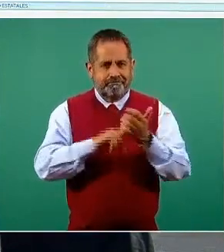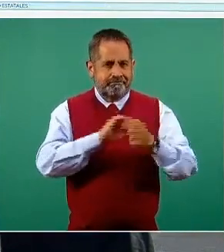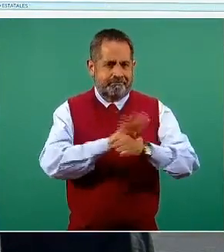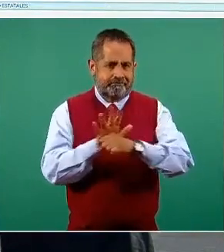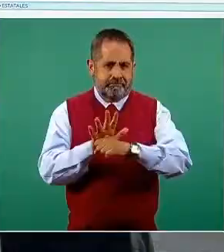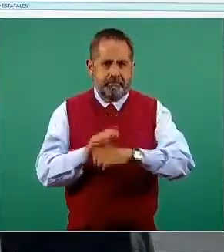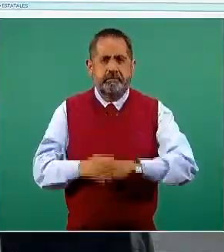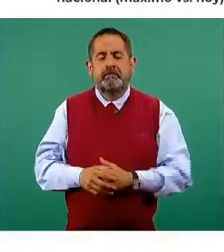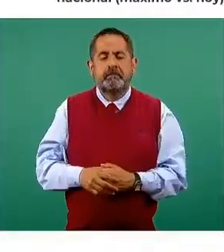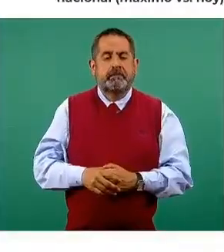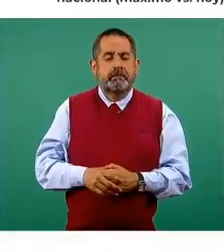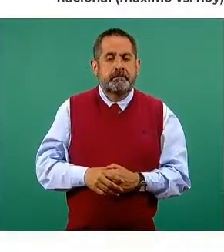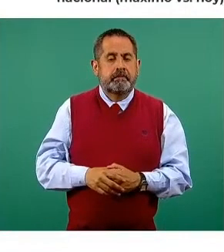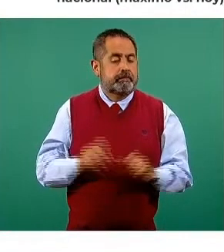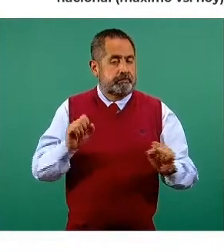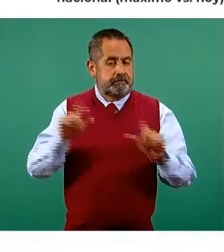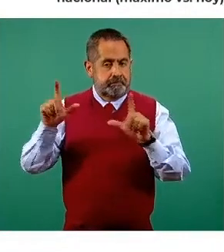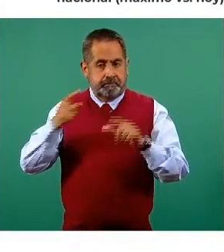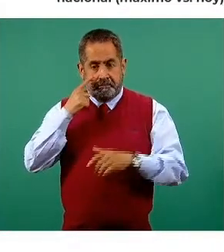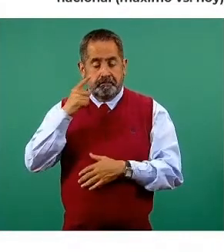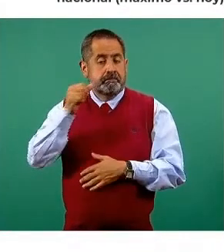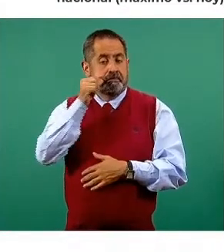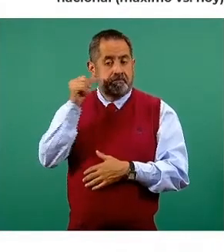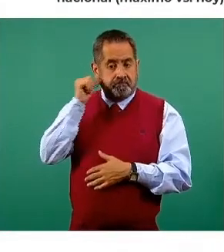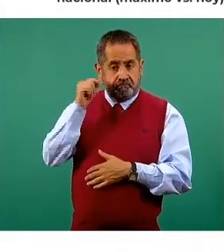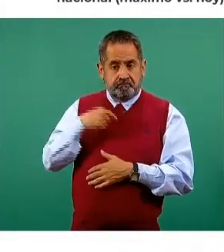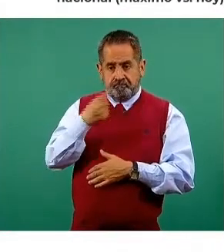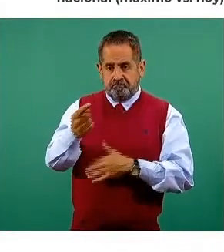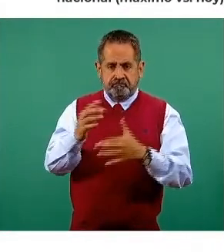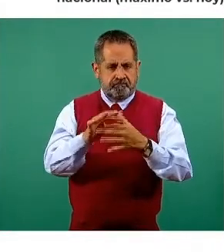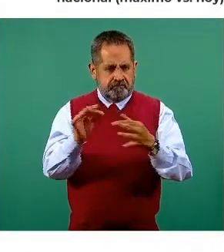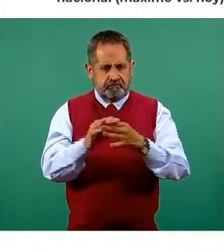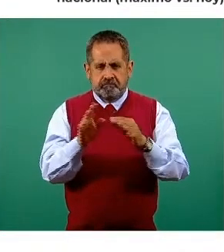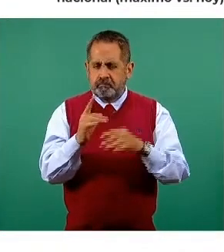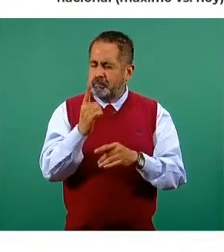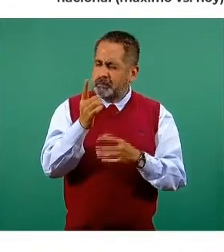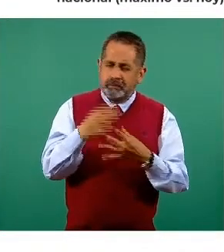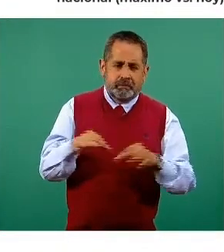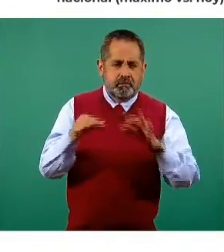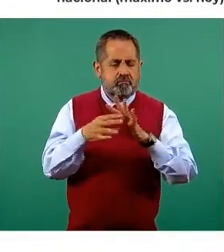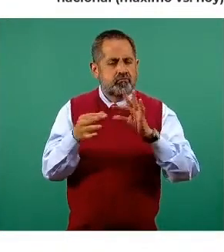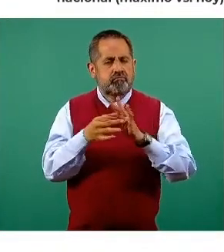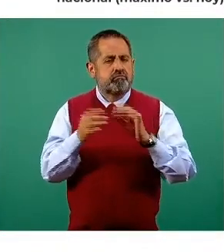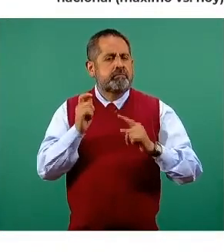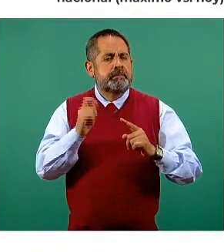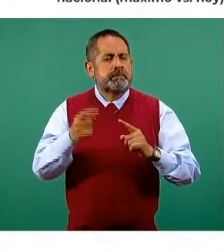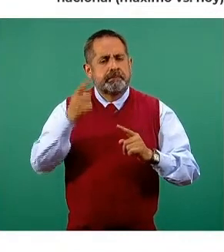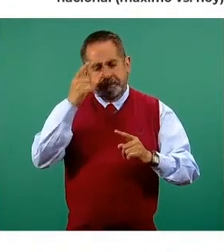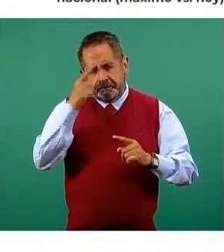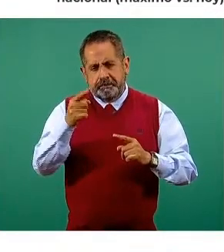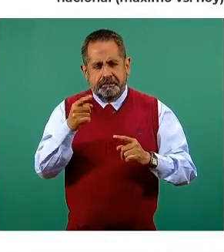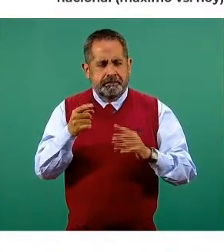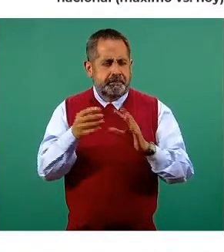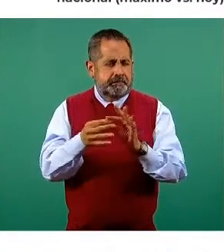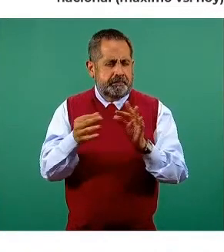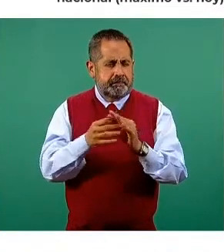Una segunda lámina, también ayer comentábamos que un componente importante para poder